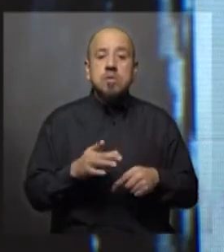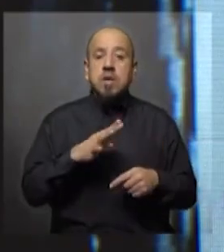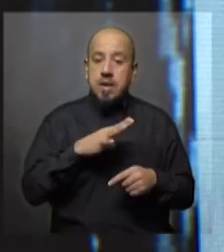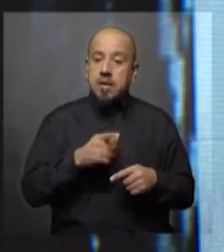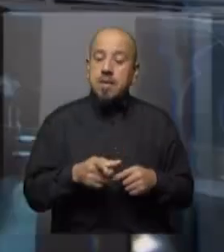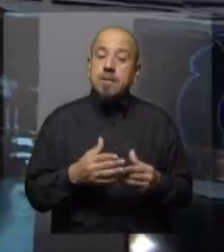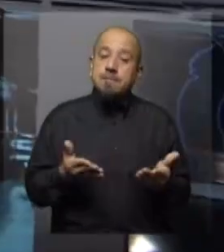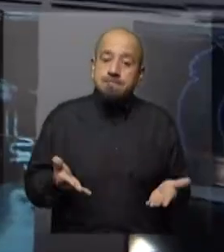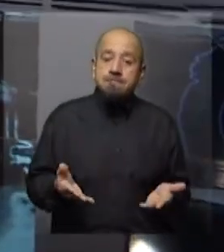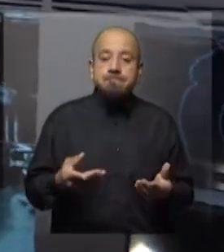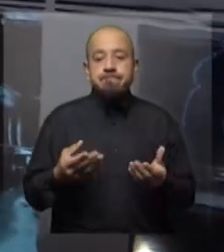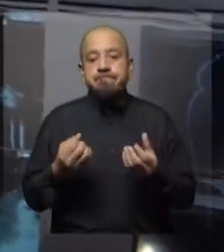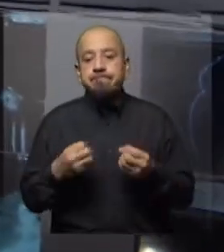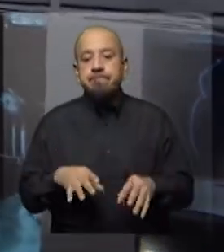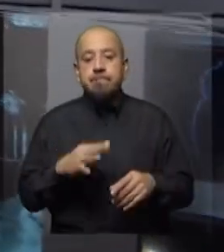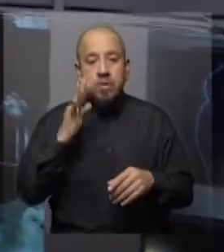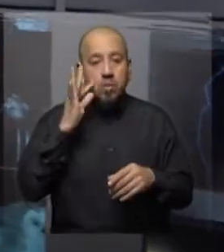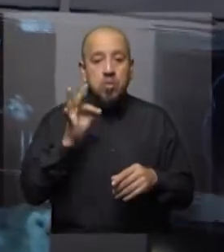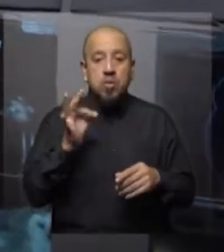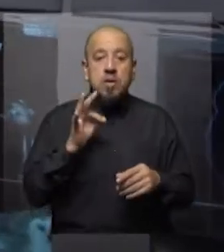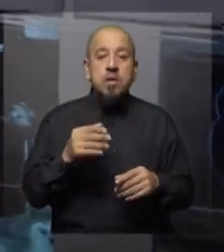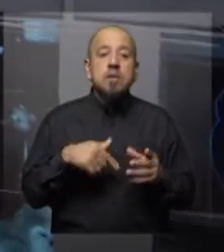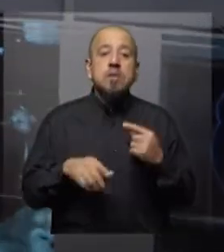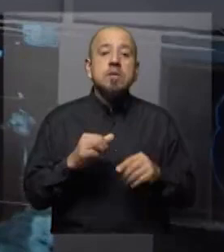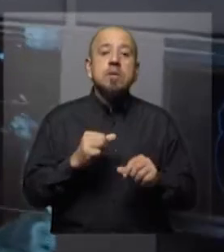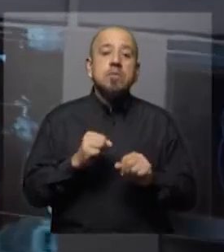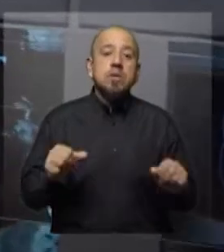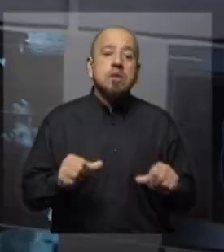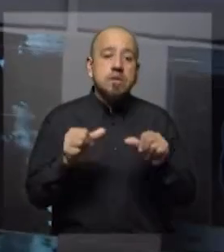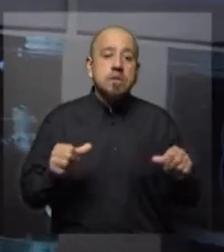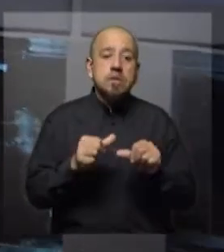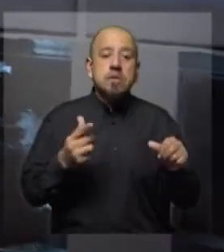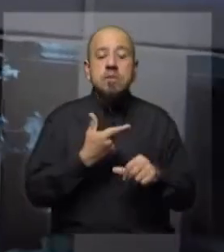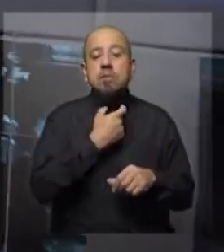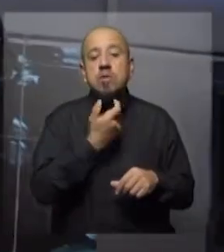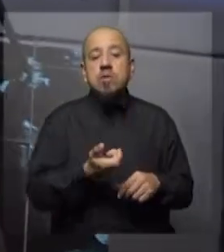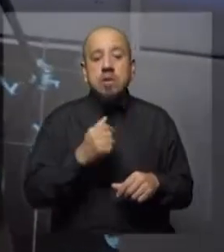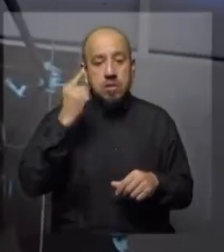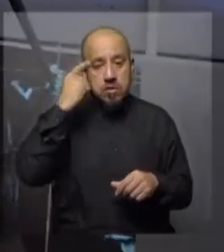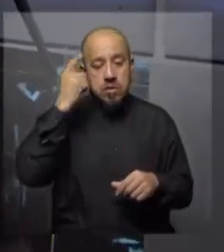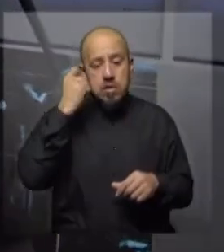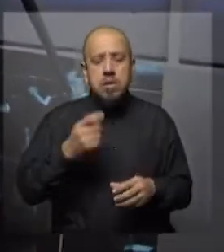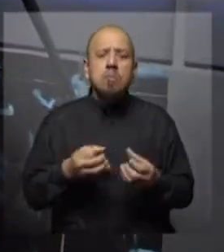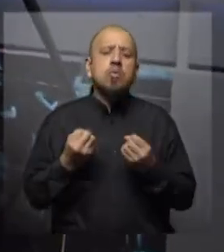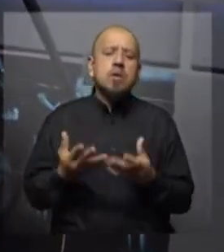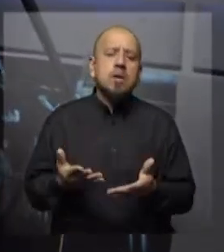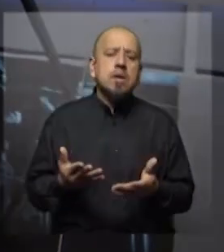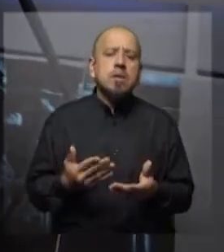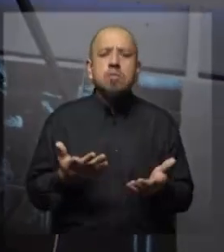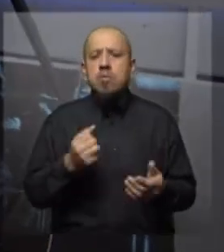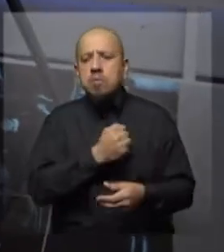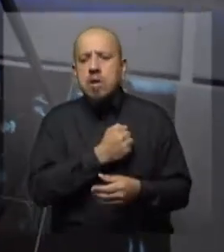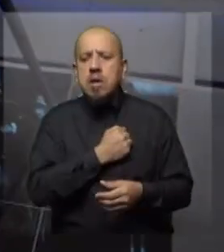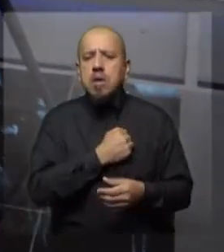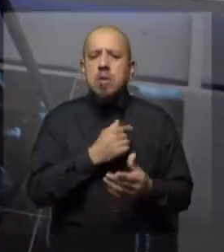estamos desperdiciando una oportunidad formativa y hacer pedagógica la experiencia y por qué pasa eso por miedo